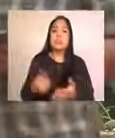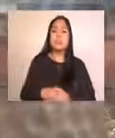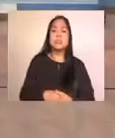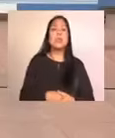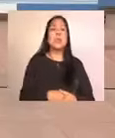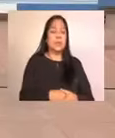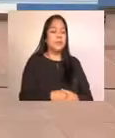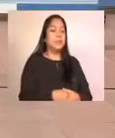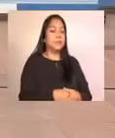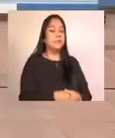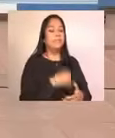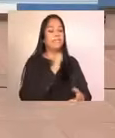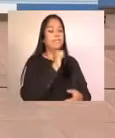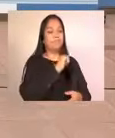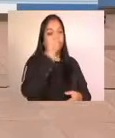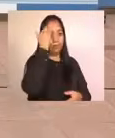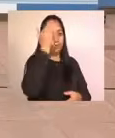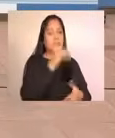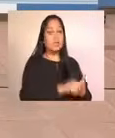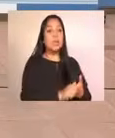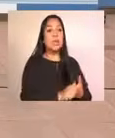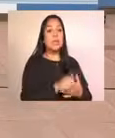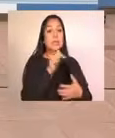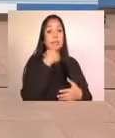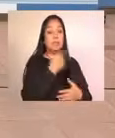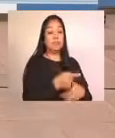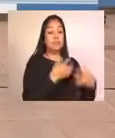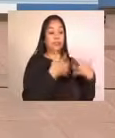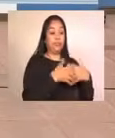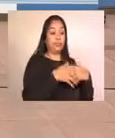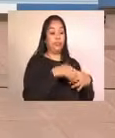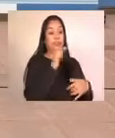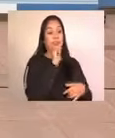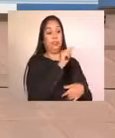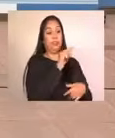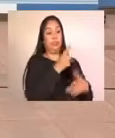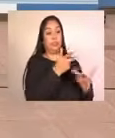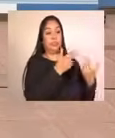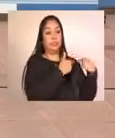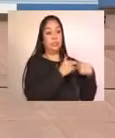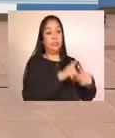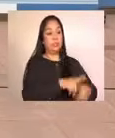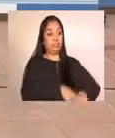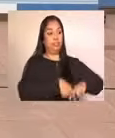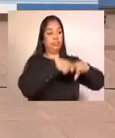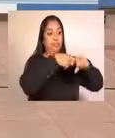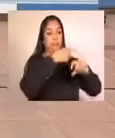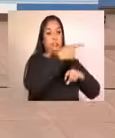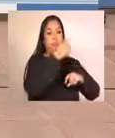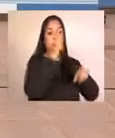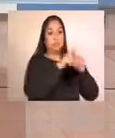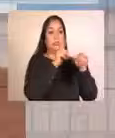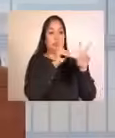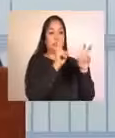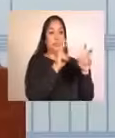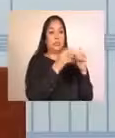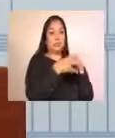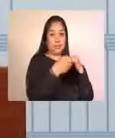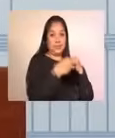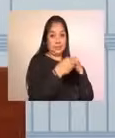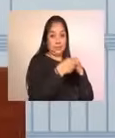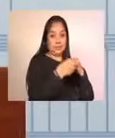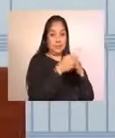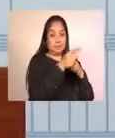Gracias, pues sí. Realmente los proveedores que están suspendidos del régimen de IVA, por la